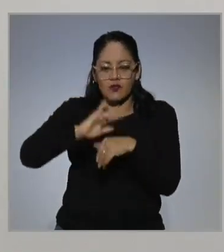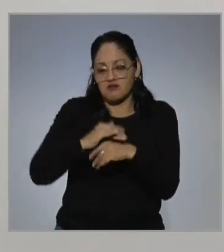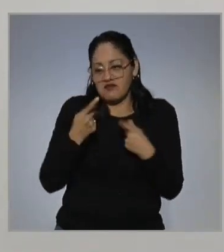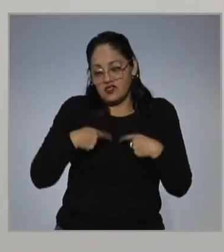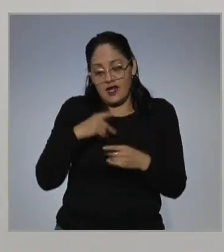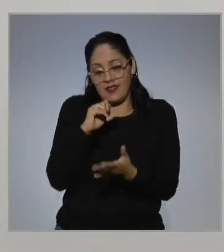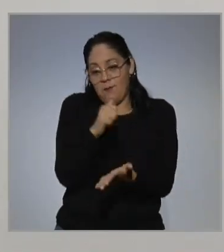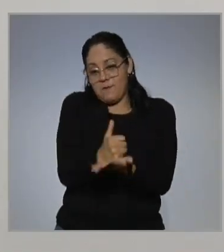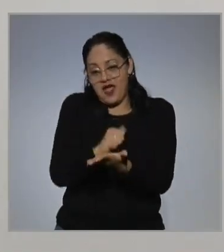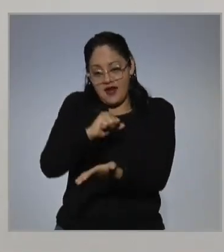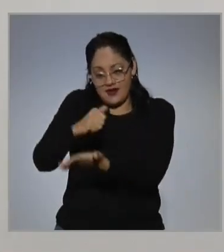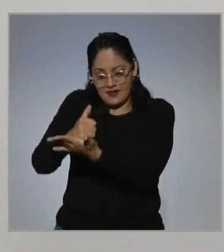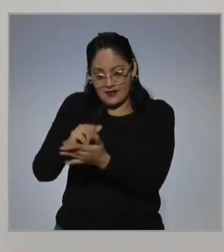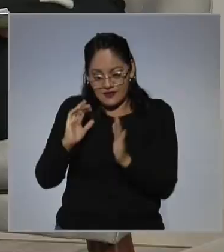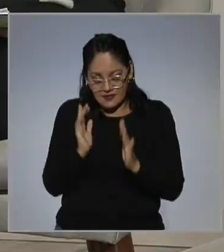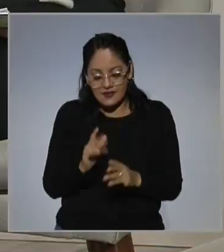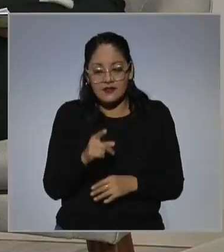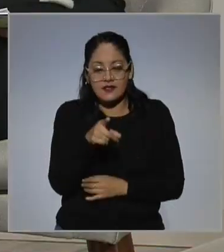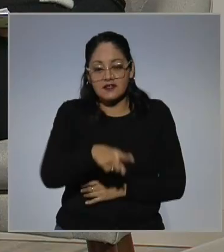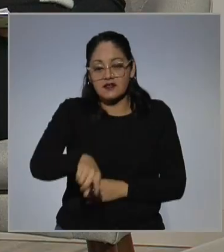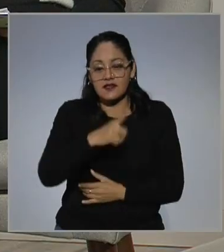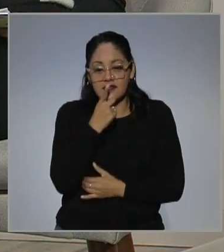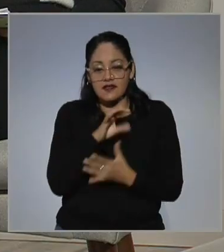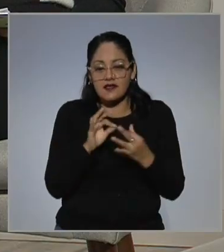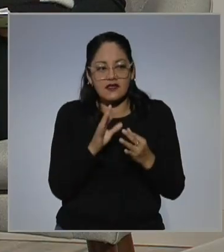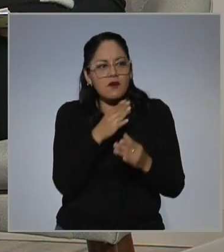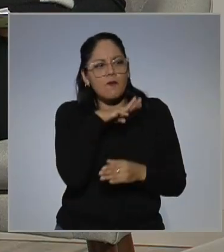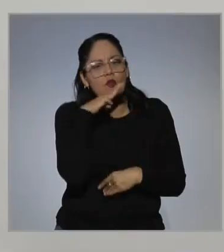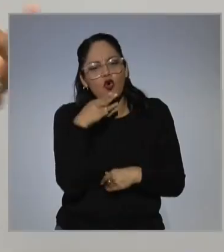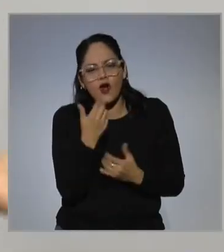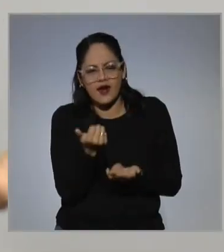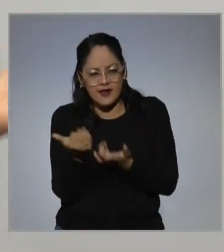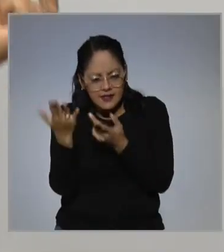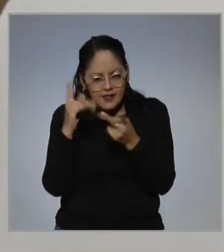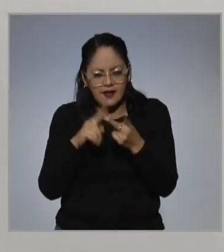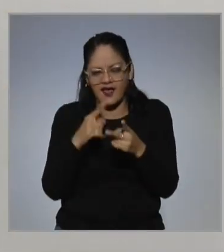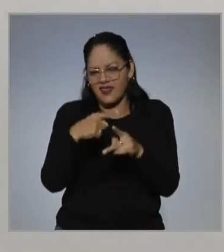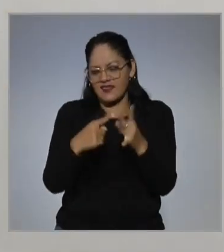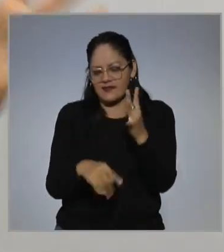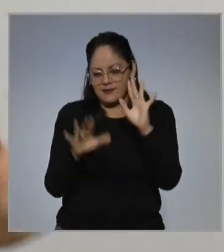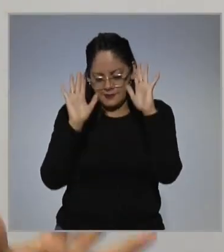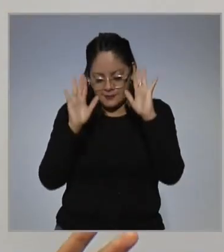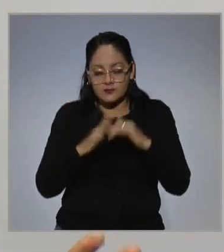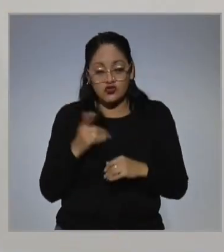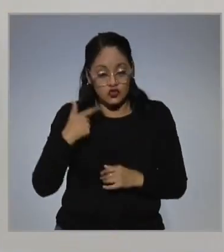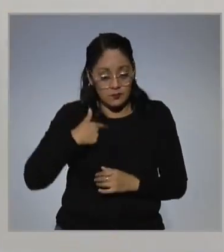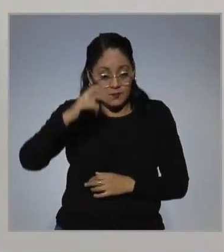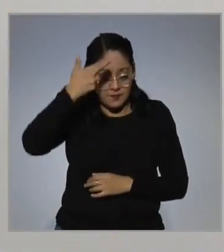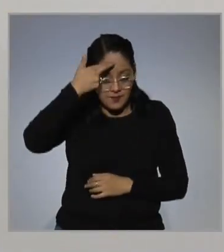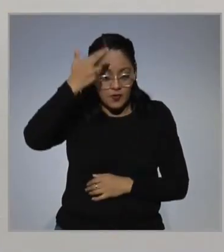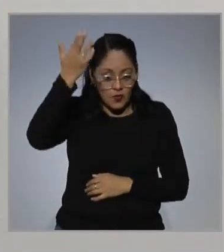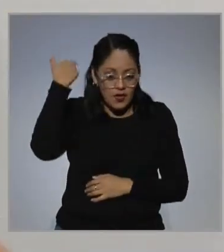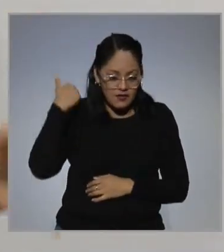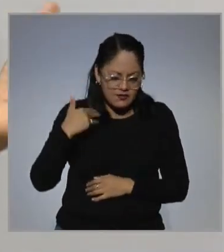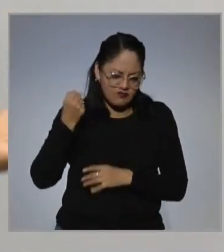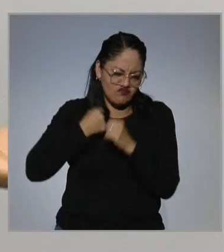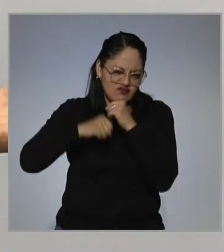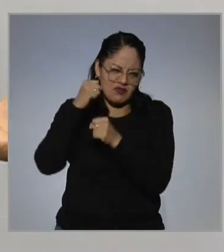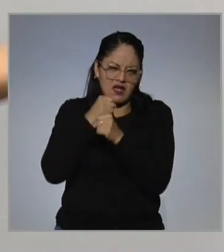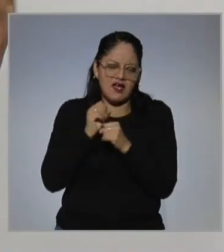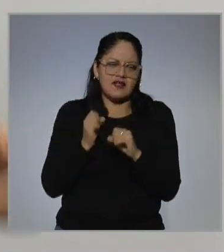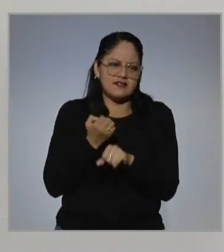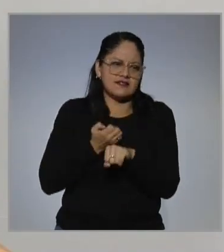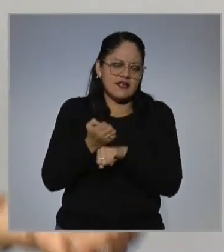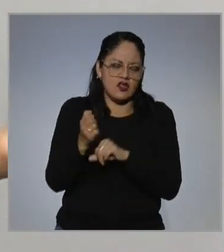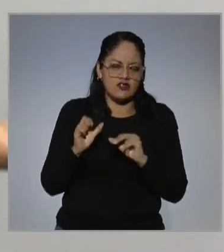así, diferentes recipientes, ¿no? Llévate mole, llévate, etcétera. Yo recuerdo antaño, tanto en